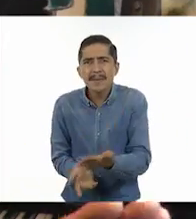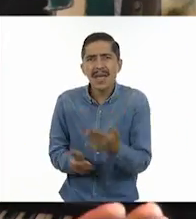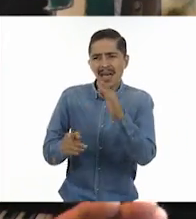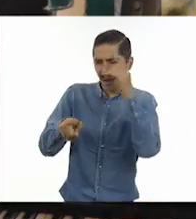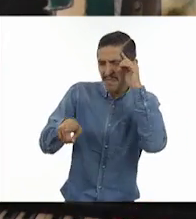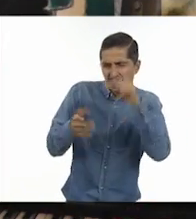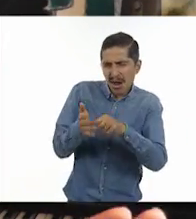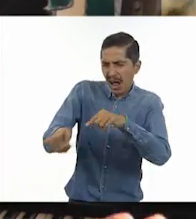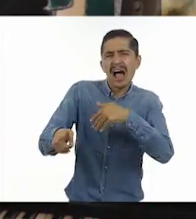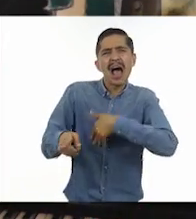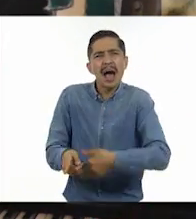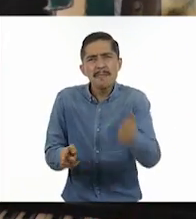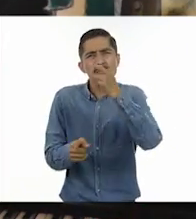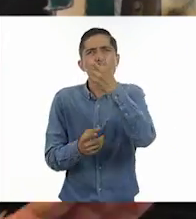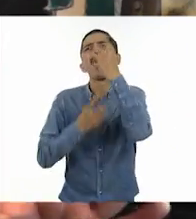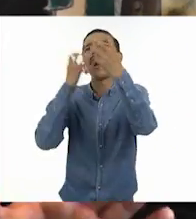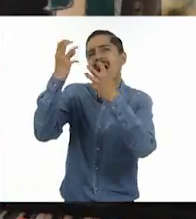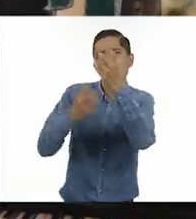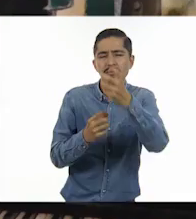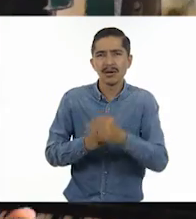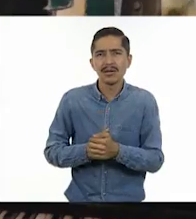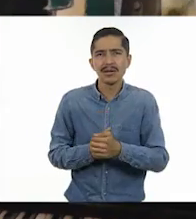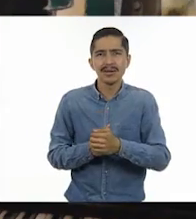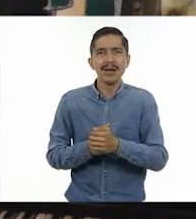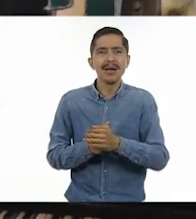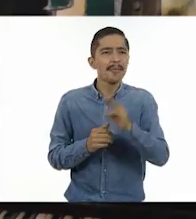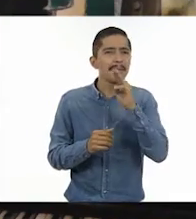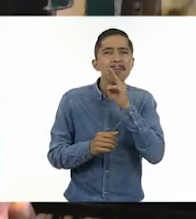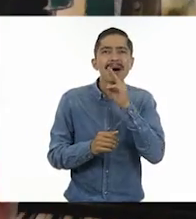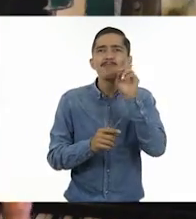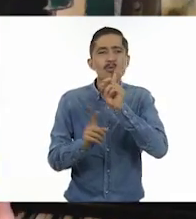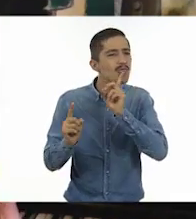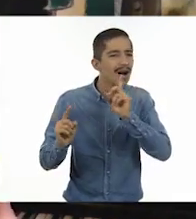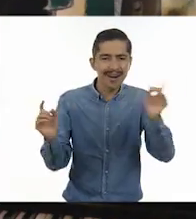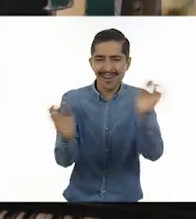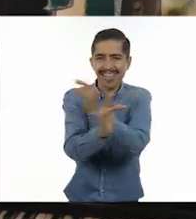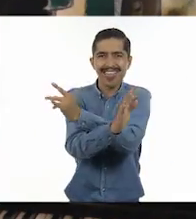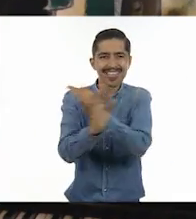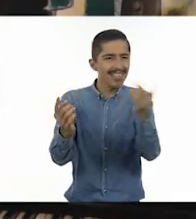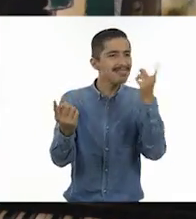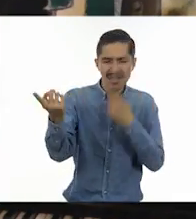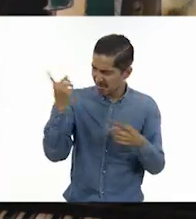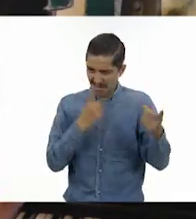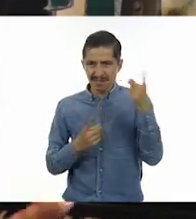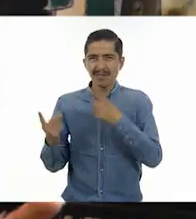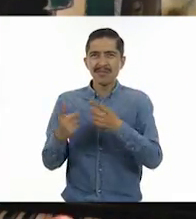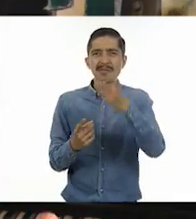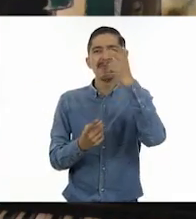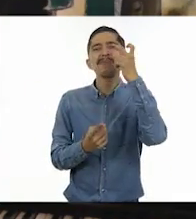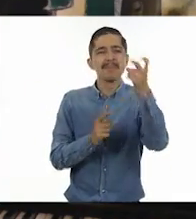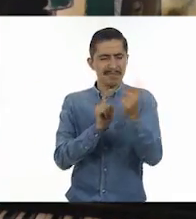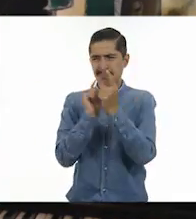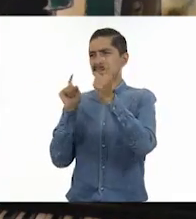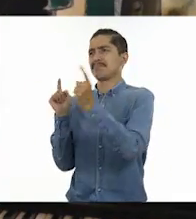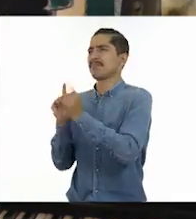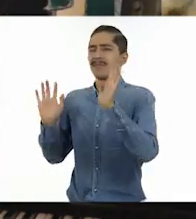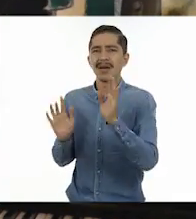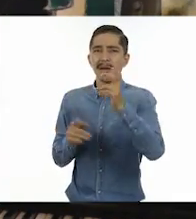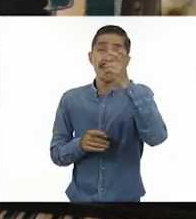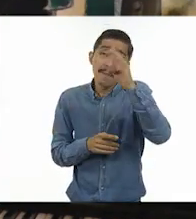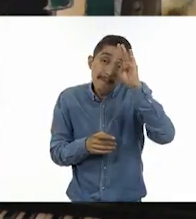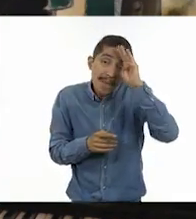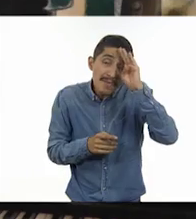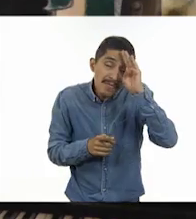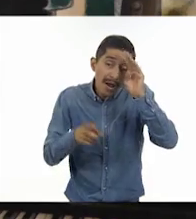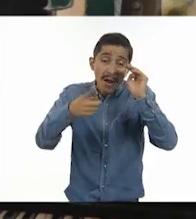Me decían todas las mamás que se me cruzaban alrededor. Porque en este mundo muchas personas creen que los hombres no podemos